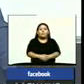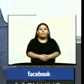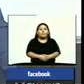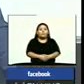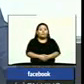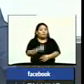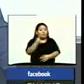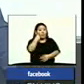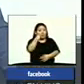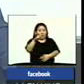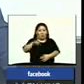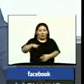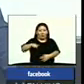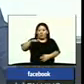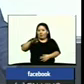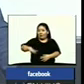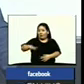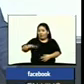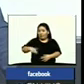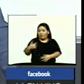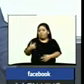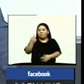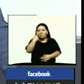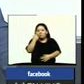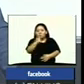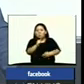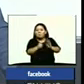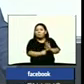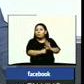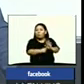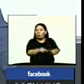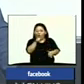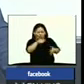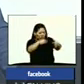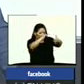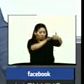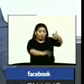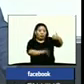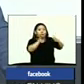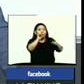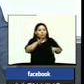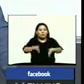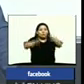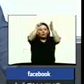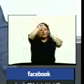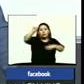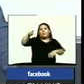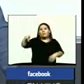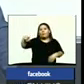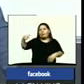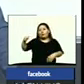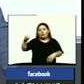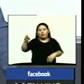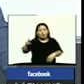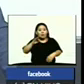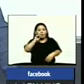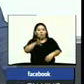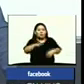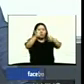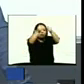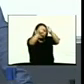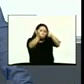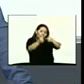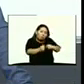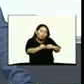Bien, esa tarde ese evento de la Procuraduría General de la República daba de qué hablar porque decían que la Procuraduría es una de las instituciones con el presupuesto bajo